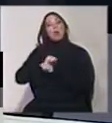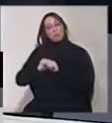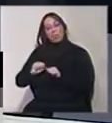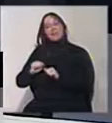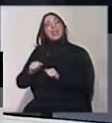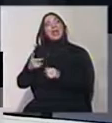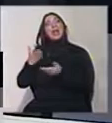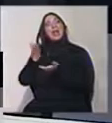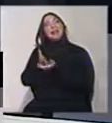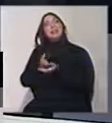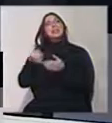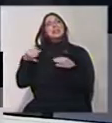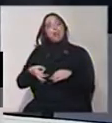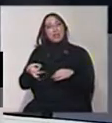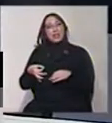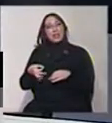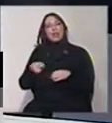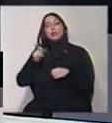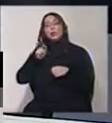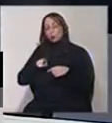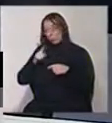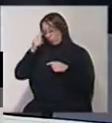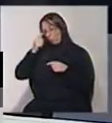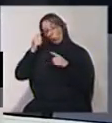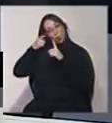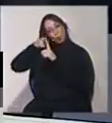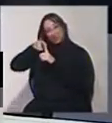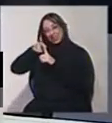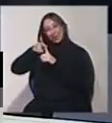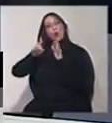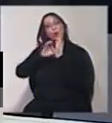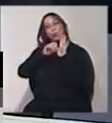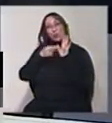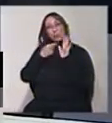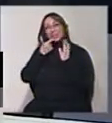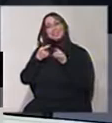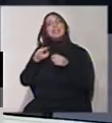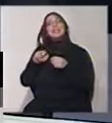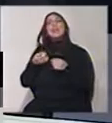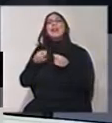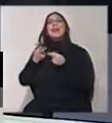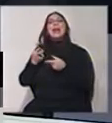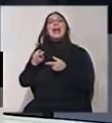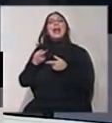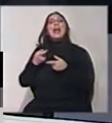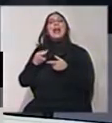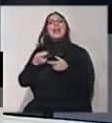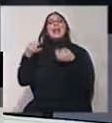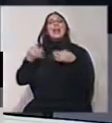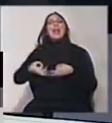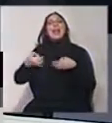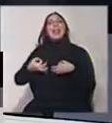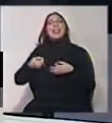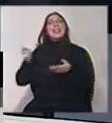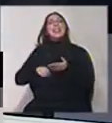puedan contribuir con la seguridad. Su misión central, por supuesto, lo dice la Constitución, es garantizar la seguridad en lo exterior.